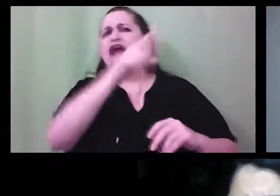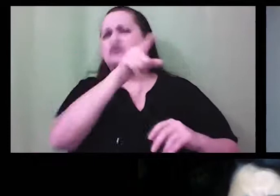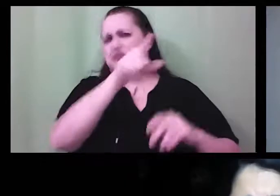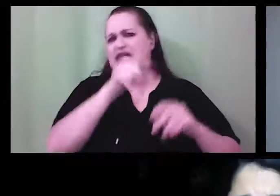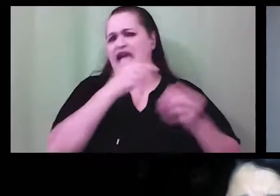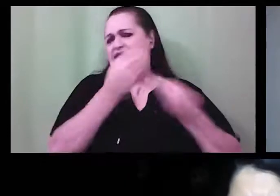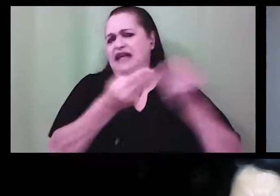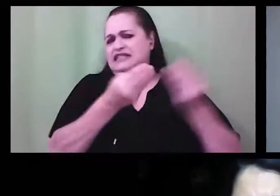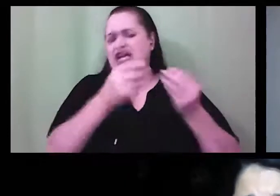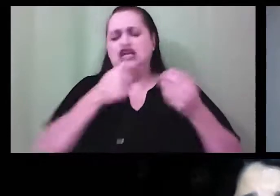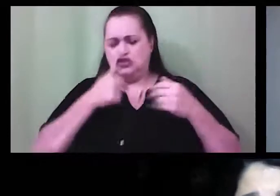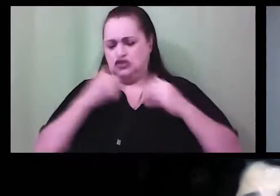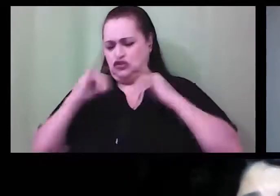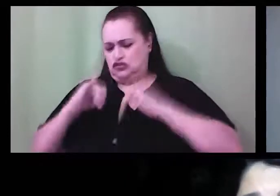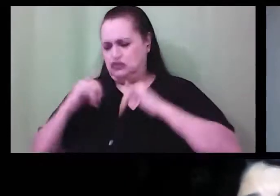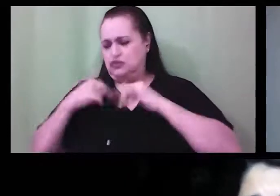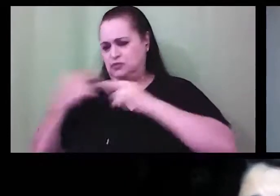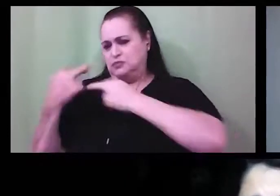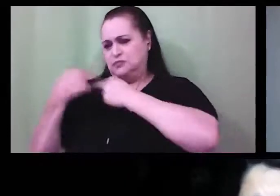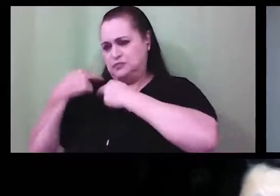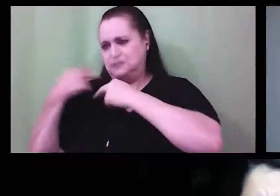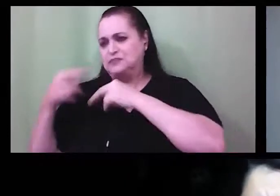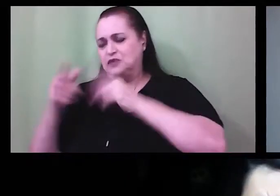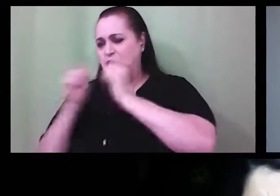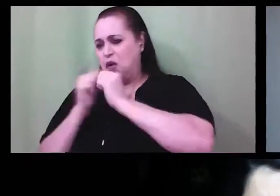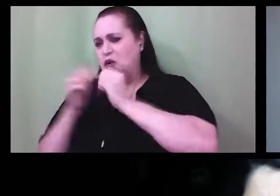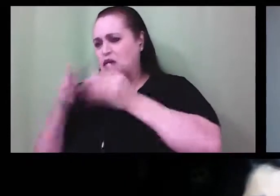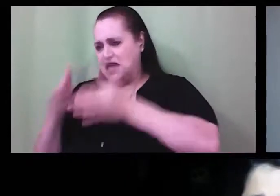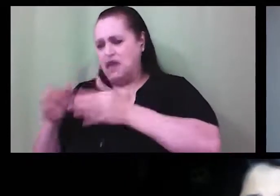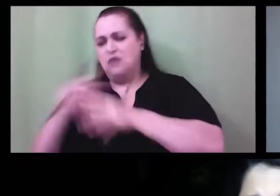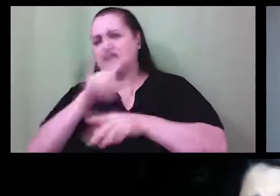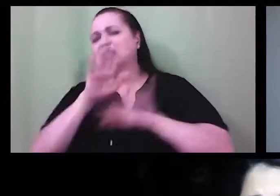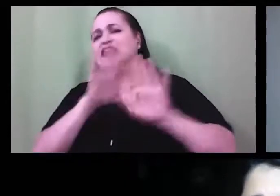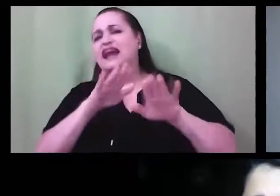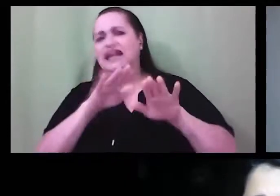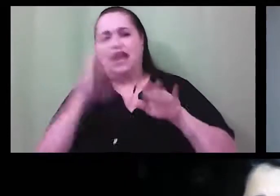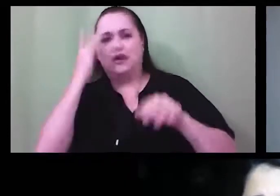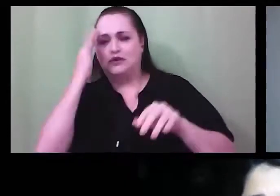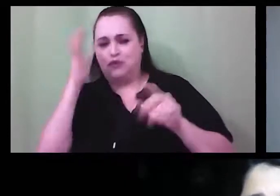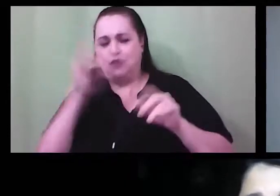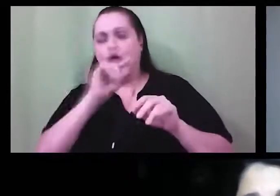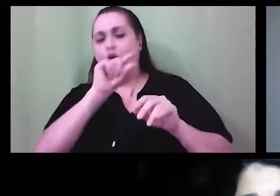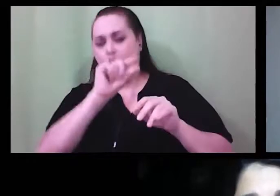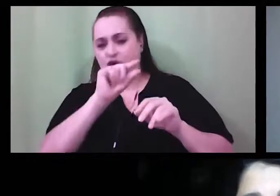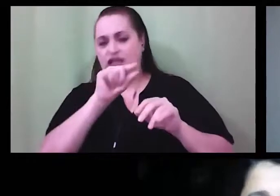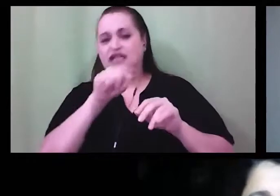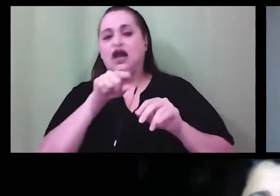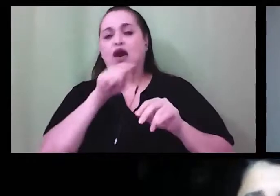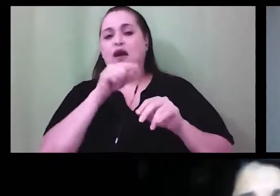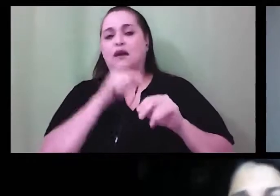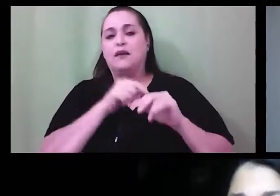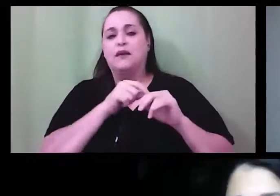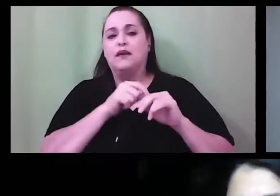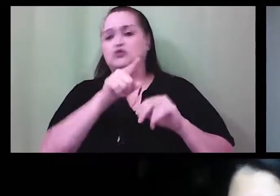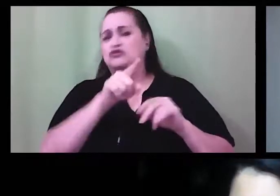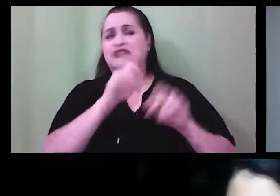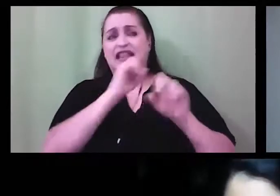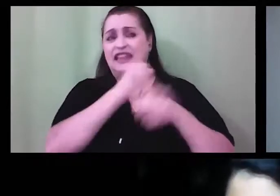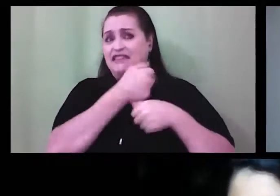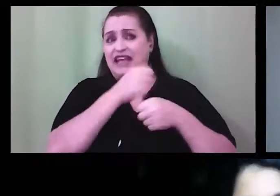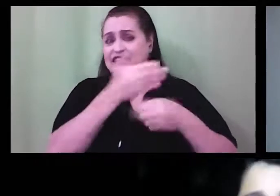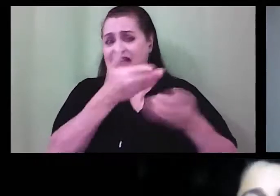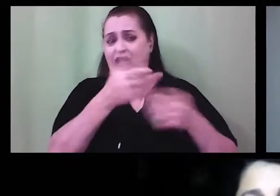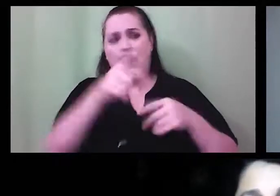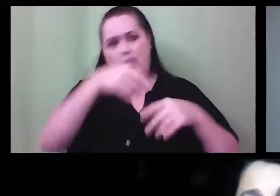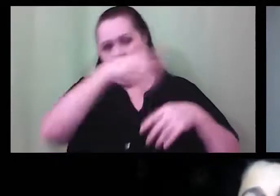tiene que hacer, déjenos aquí con él, tranquila, no se preocupe, que ahorita usted, si tiene que hacer algo, haga algo